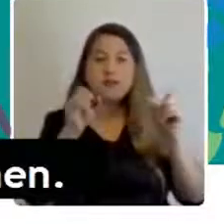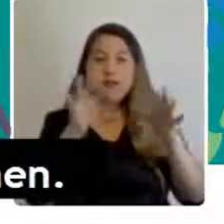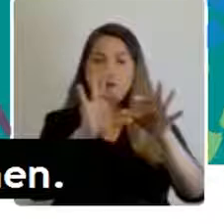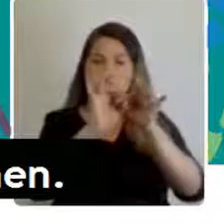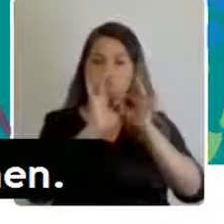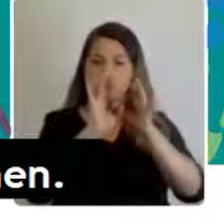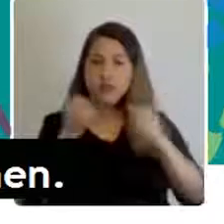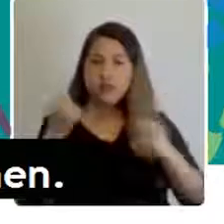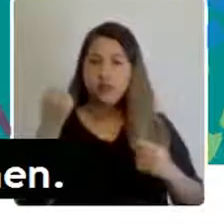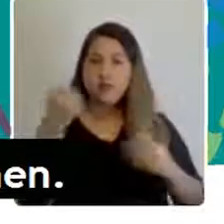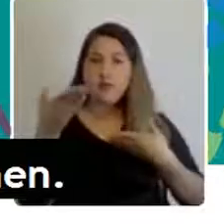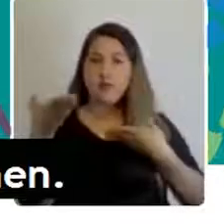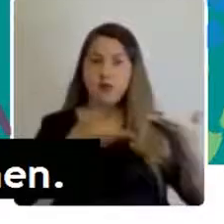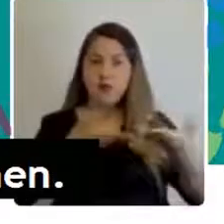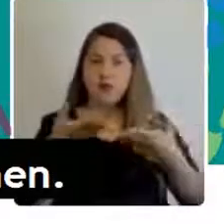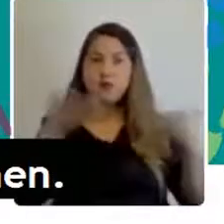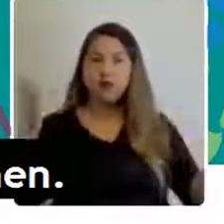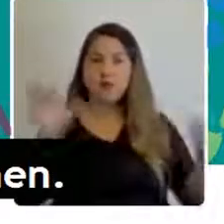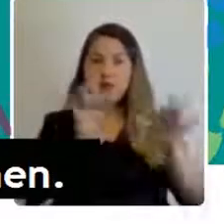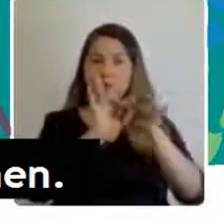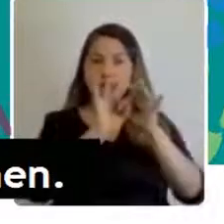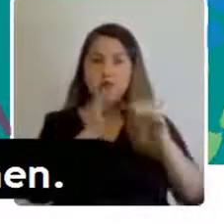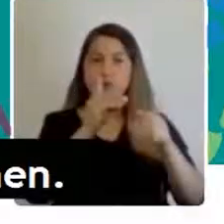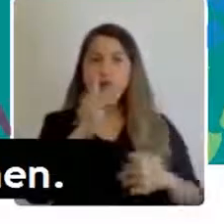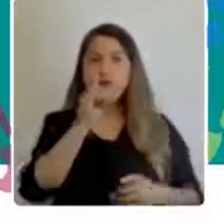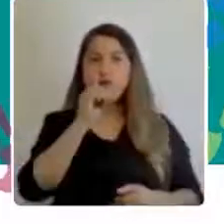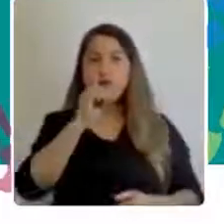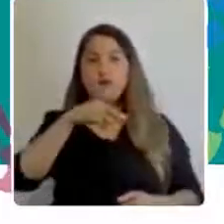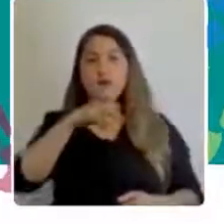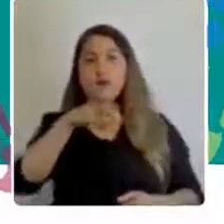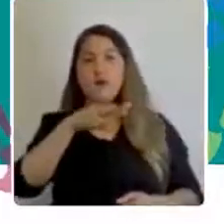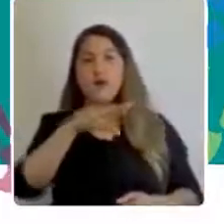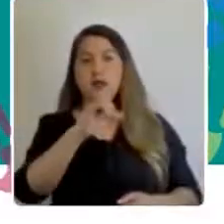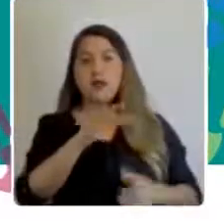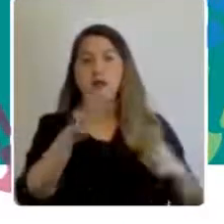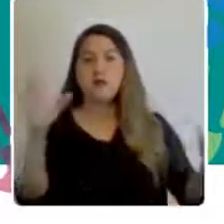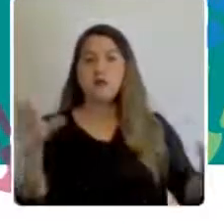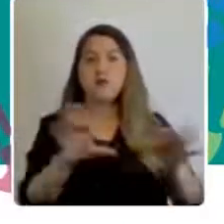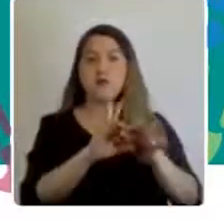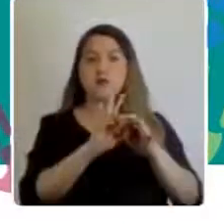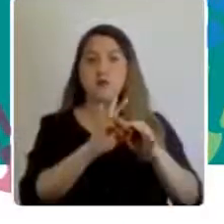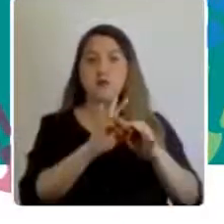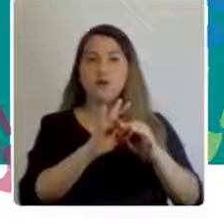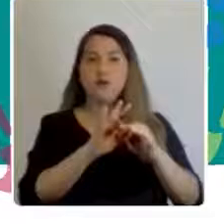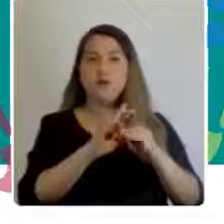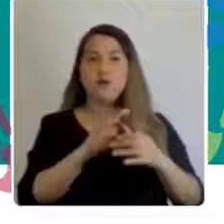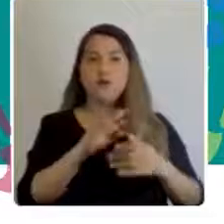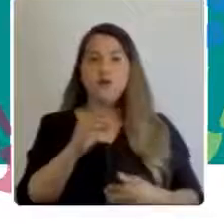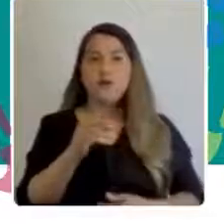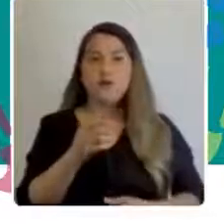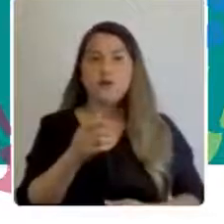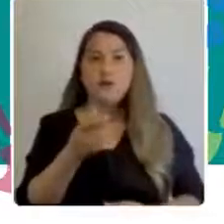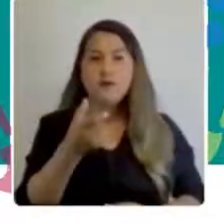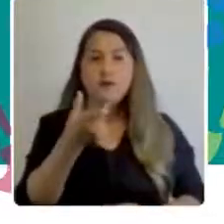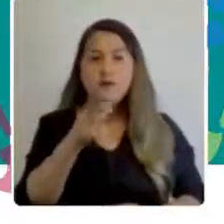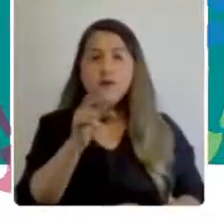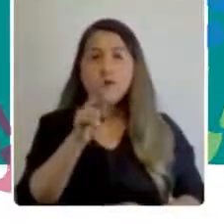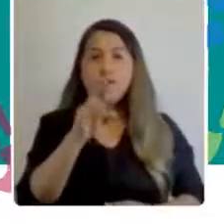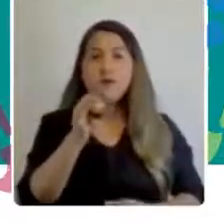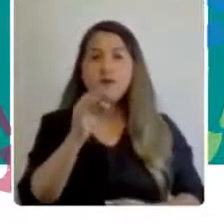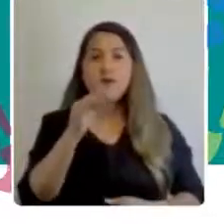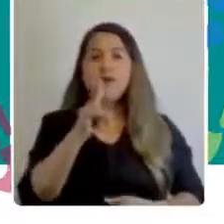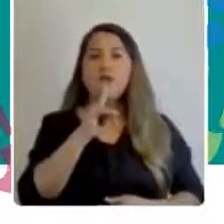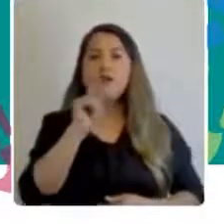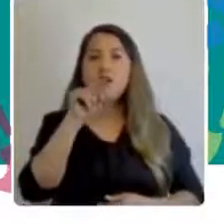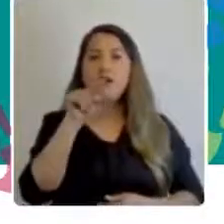Y gracias entonces Domenica, Dino, Stephen y a todos los que participaron. I cannot hear you. I'm